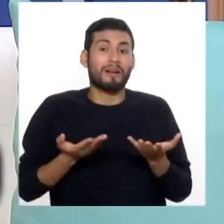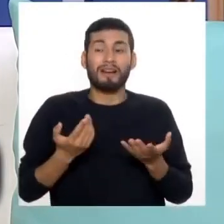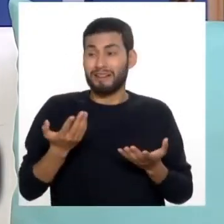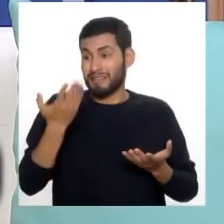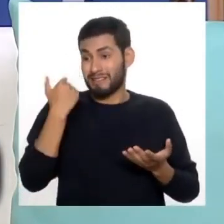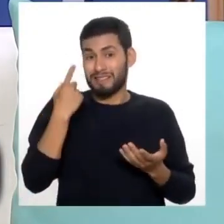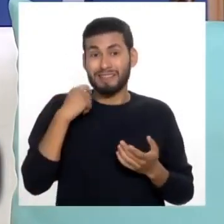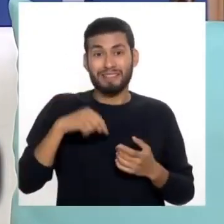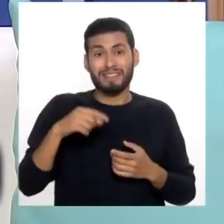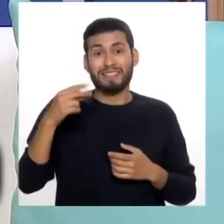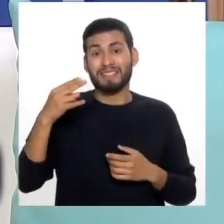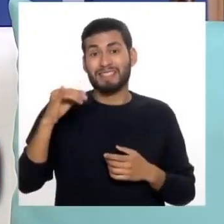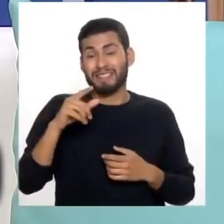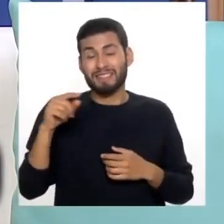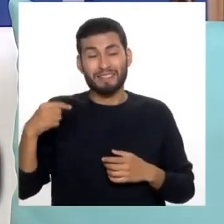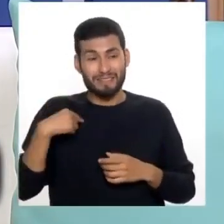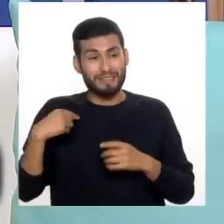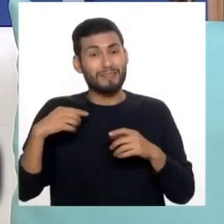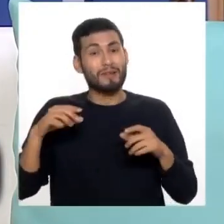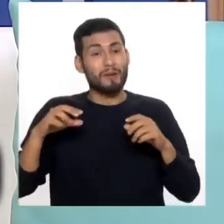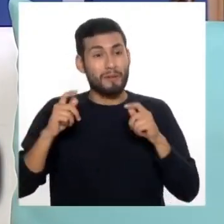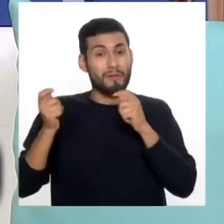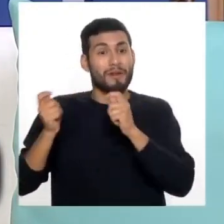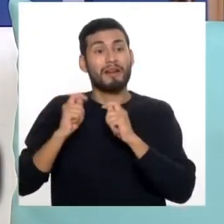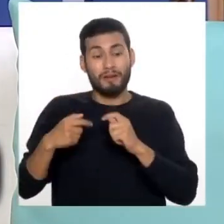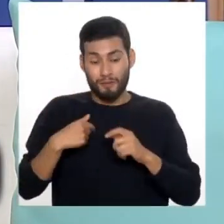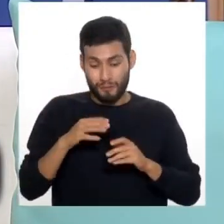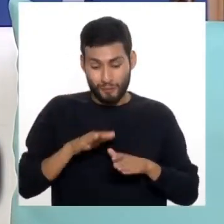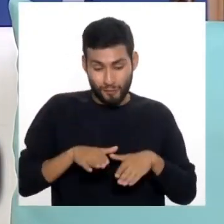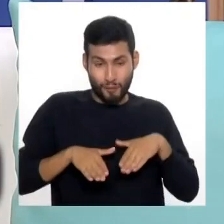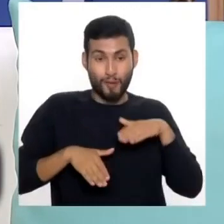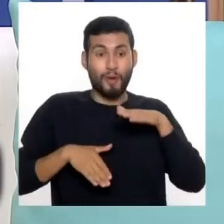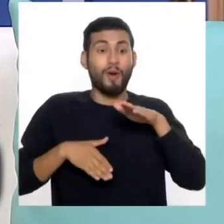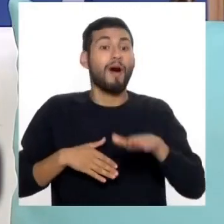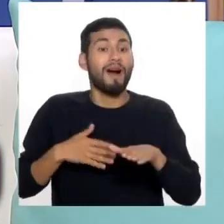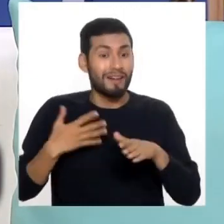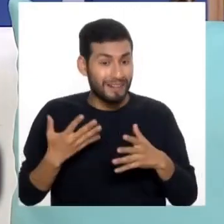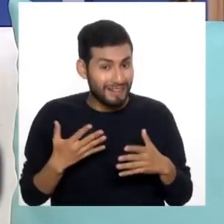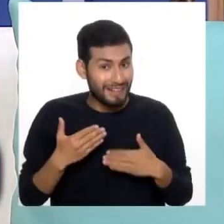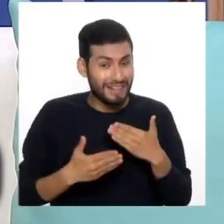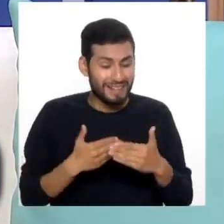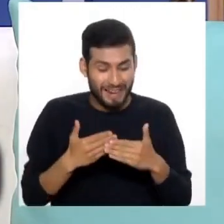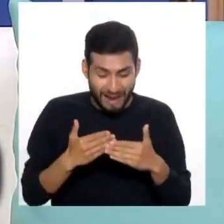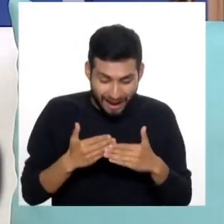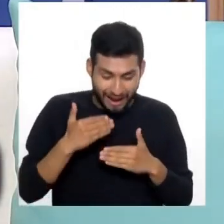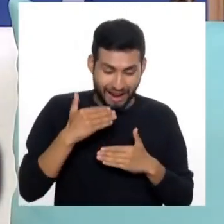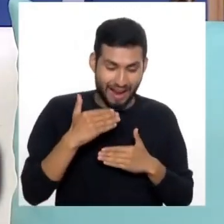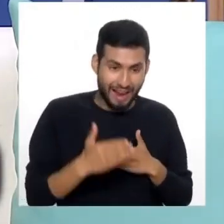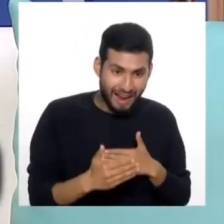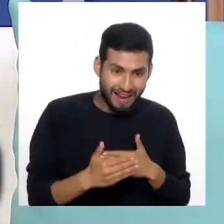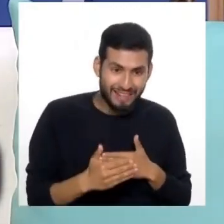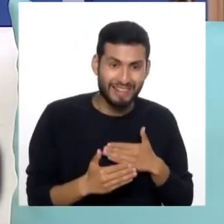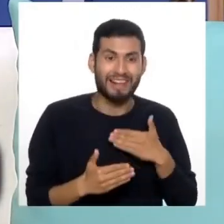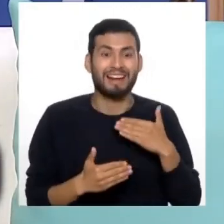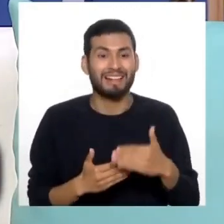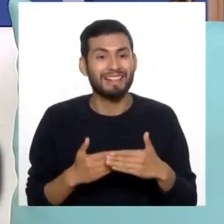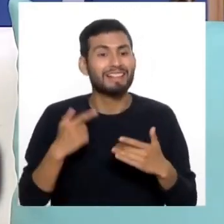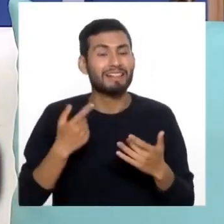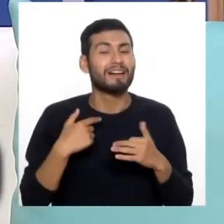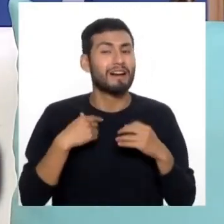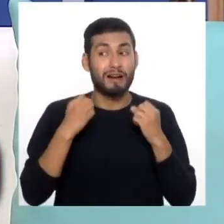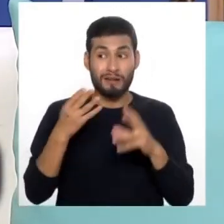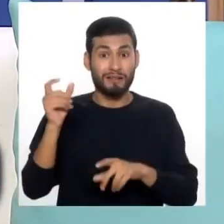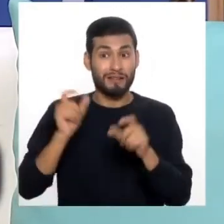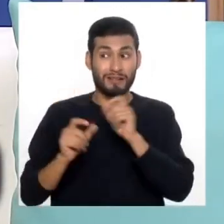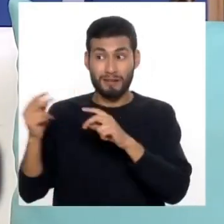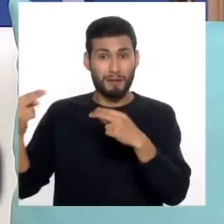poco estuve en los premios Hit, sí, que creo que es uno de los pasos más grandes que yo he podido dar. Y es increíble cómo tantas personas que